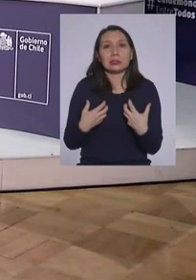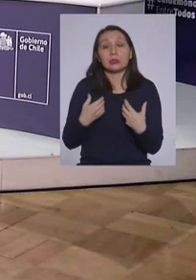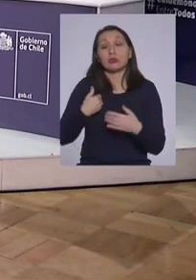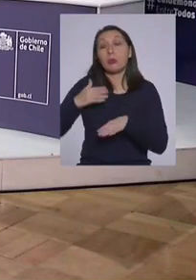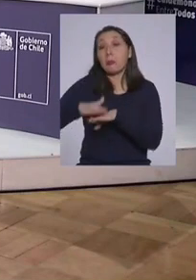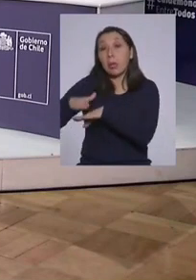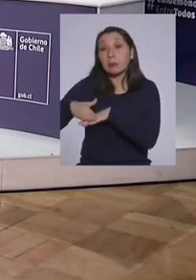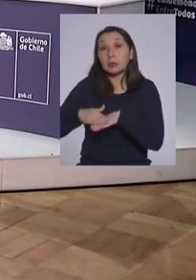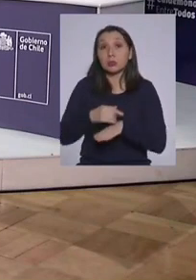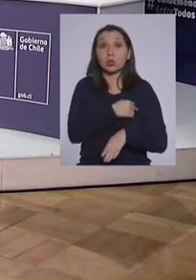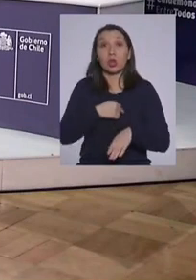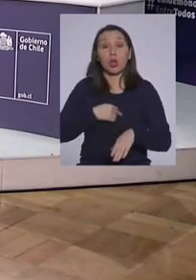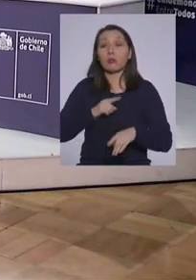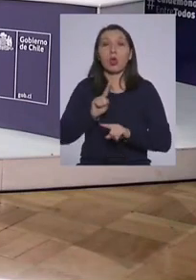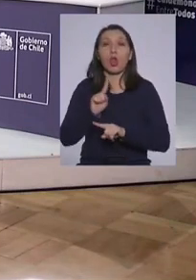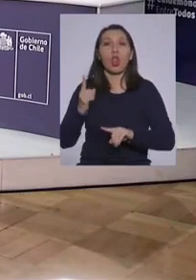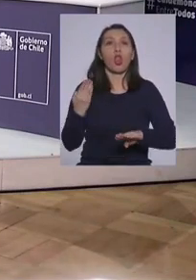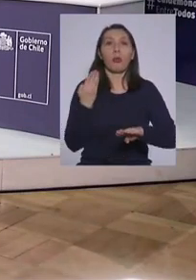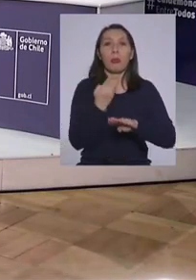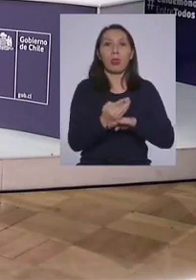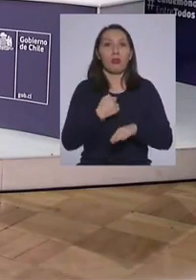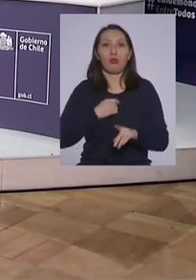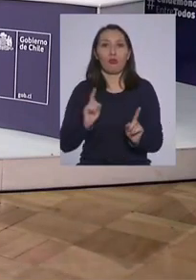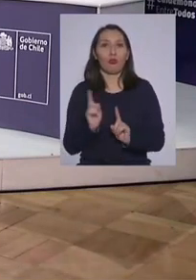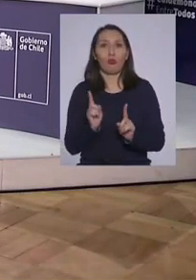permisos registrados a su nombre no fueron solicitadas por